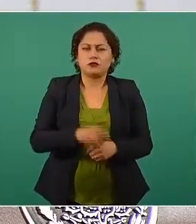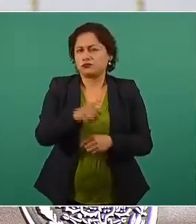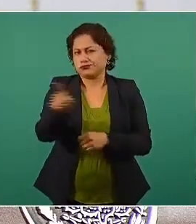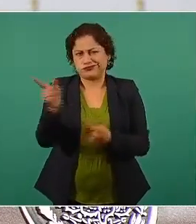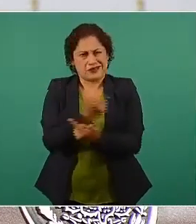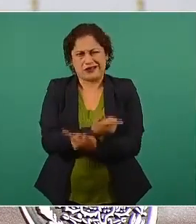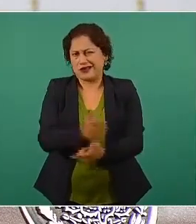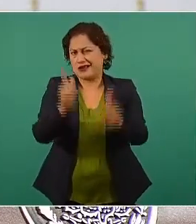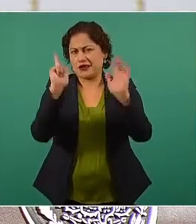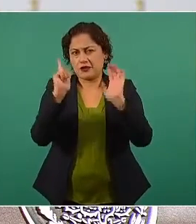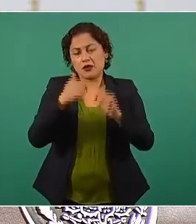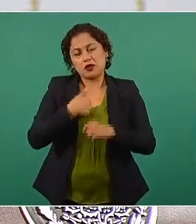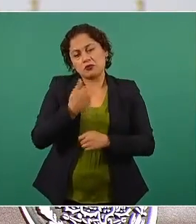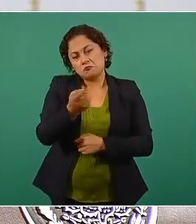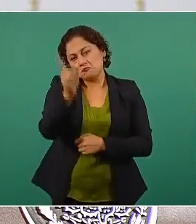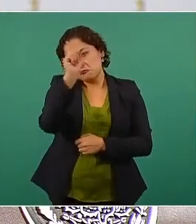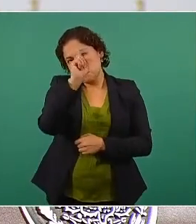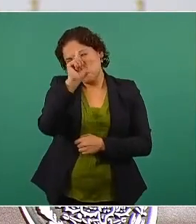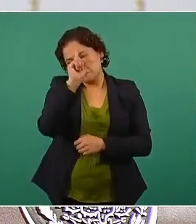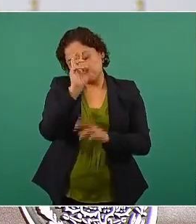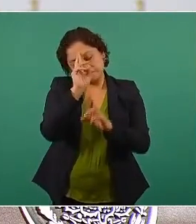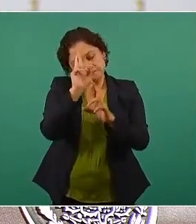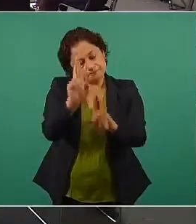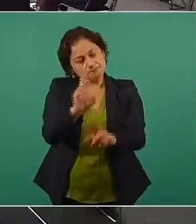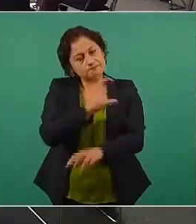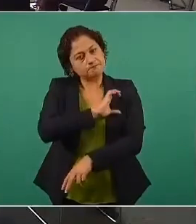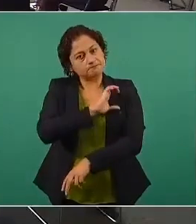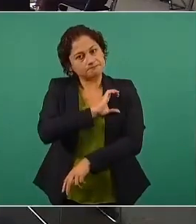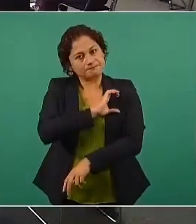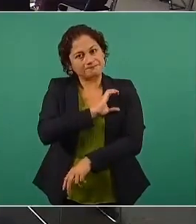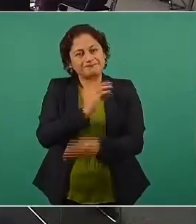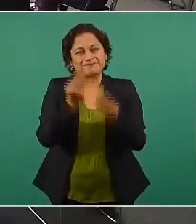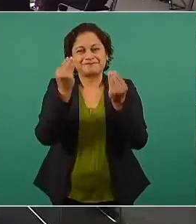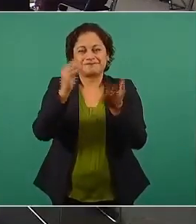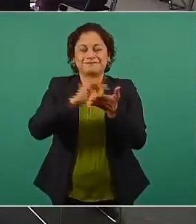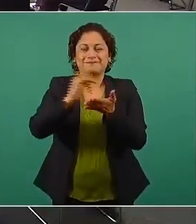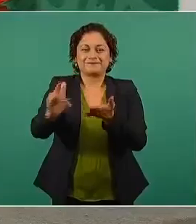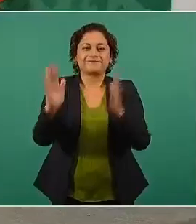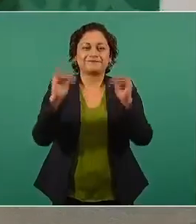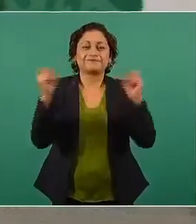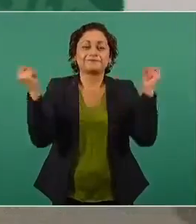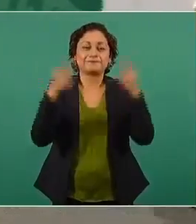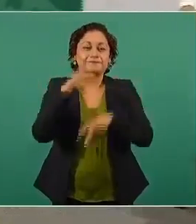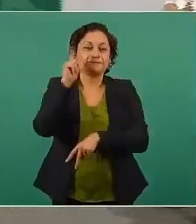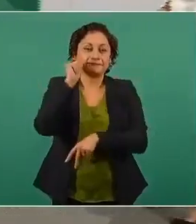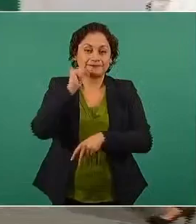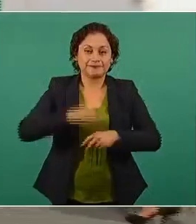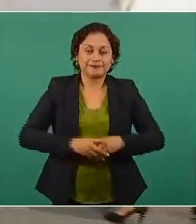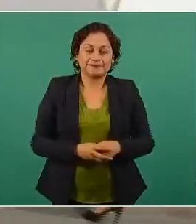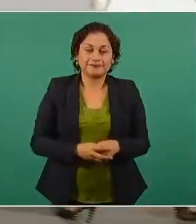respetuosa, fraterna. Muy bien, gracias. Nos vemos mañana.